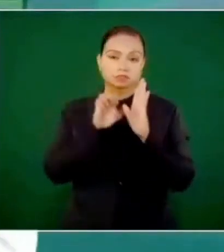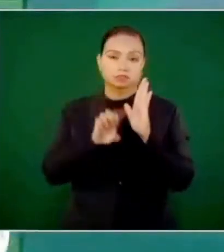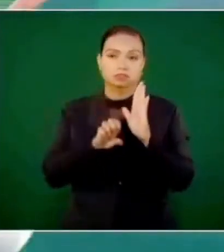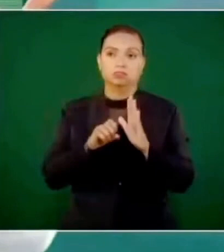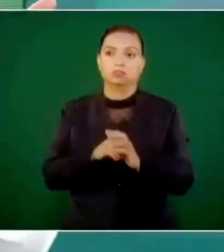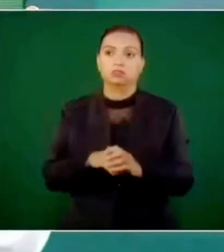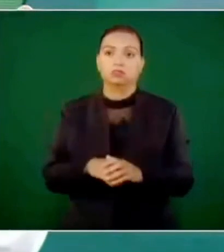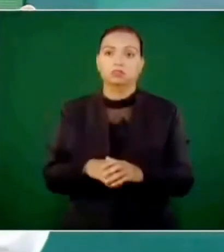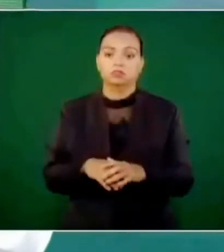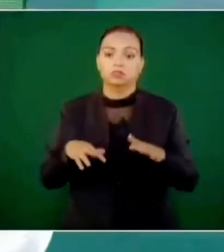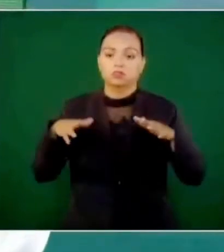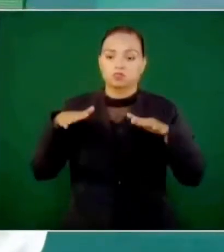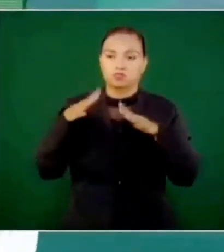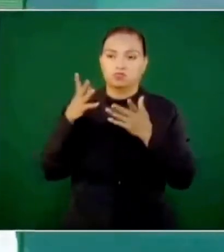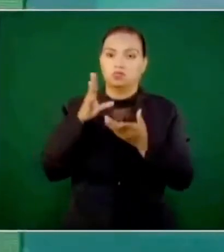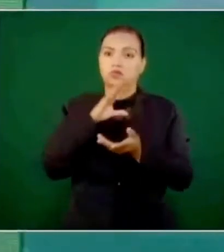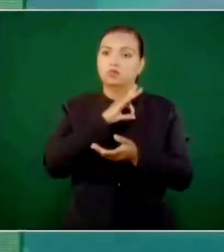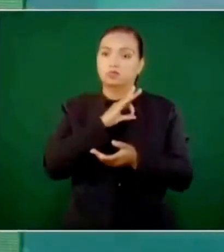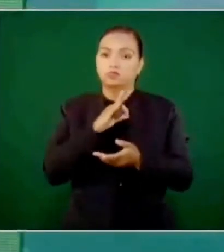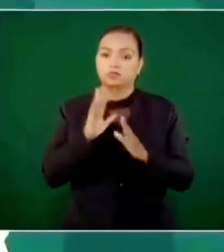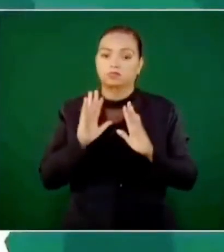pues ya.